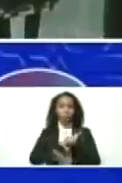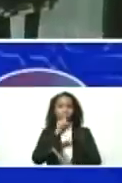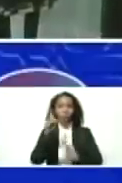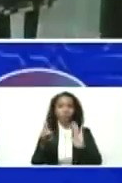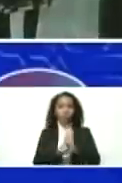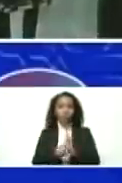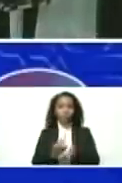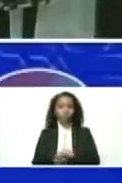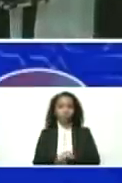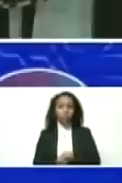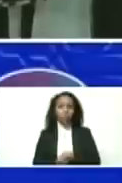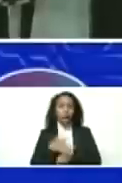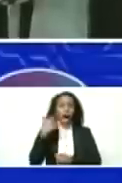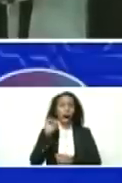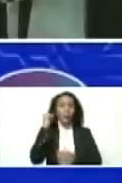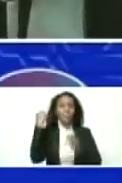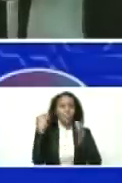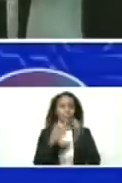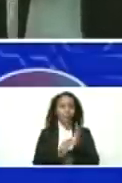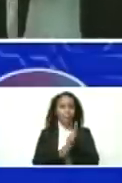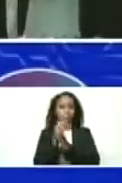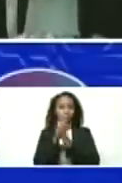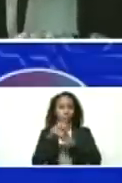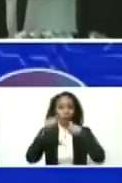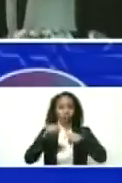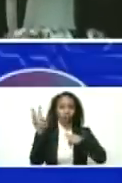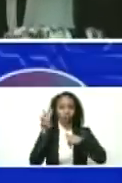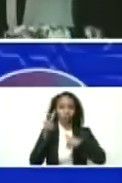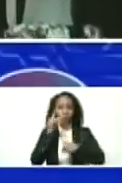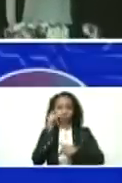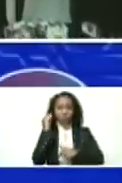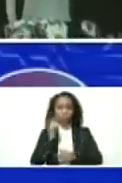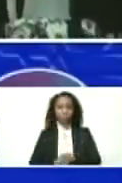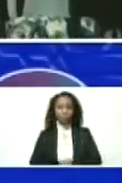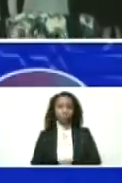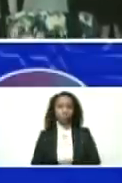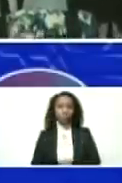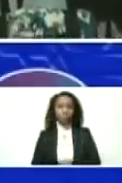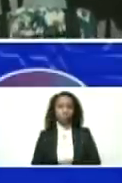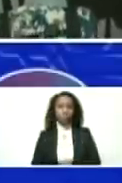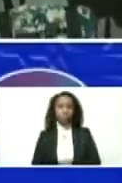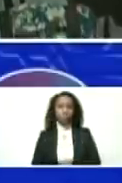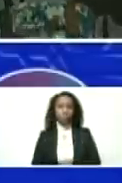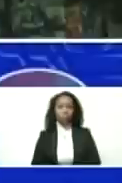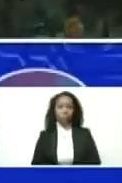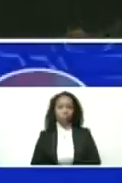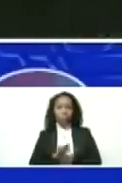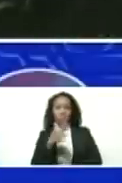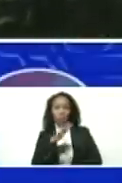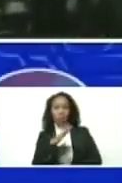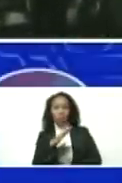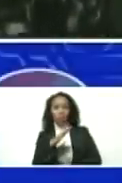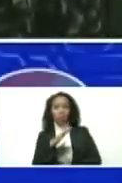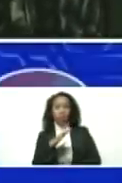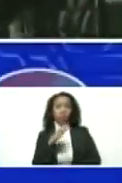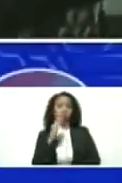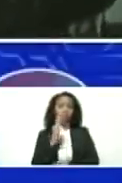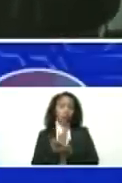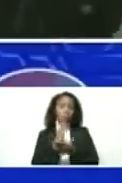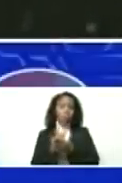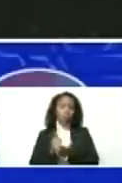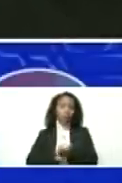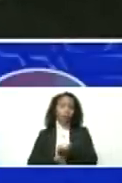¿no?, tenemos miles de emprendedores en Venezuela y emprendedoras, ¿no?, son casi siempre de